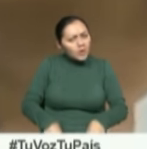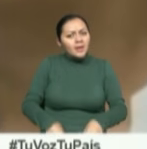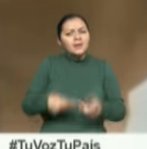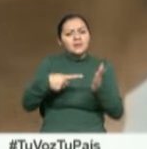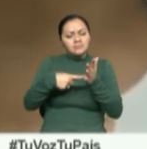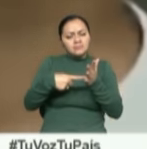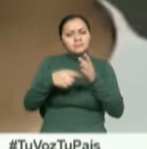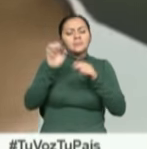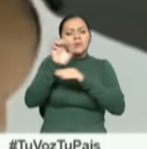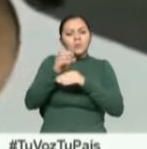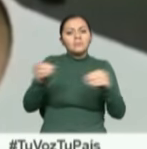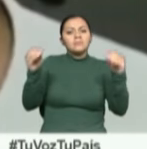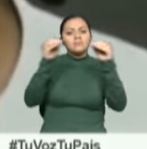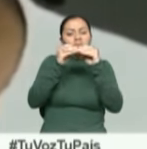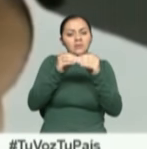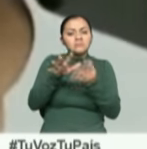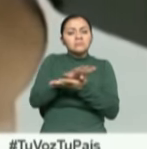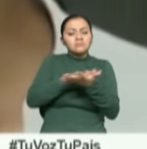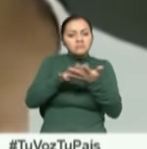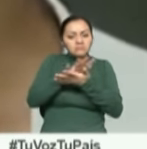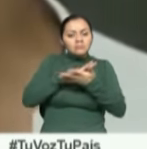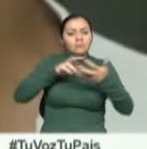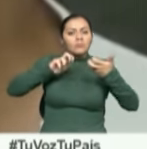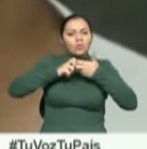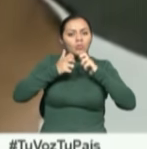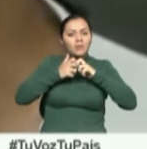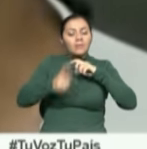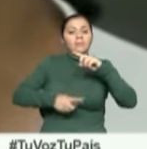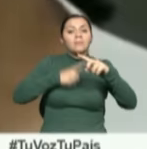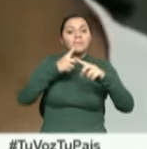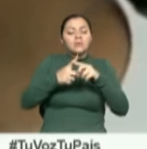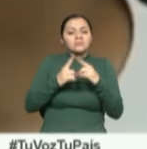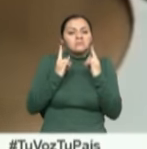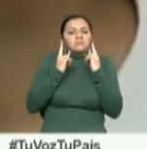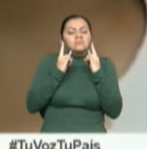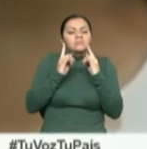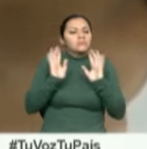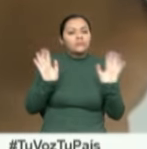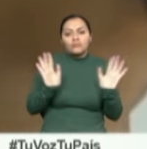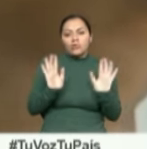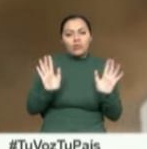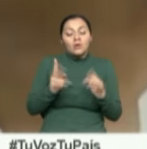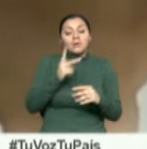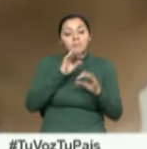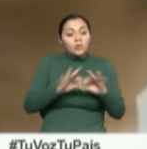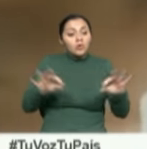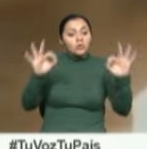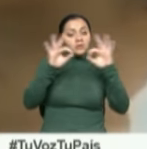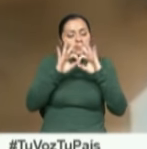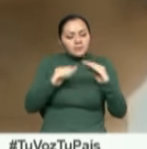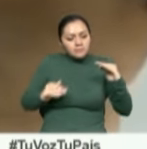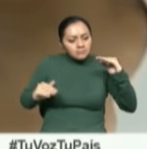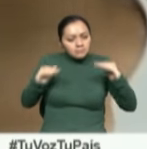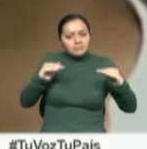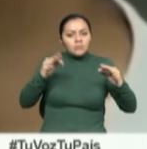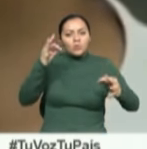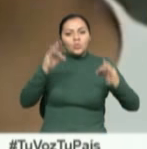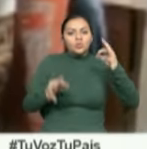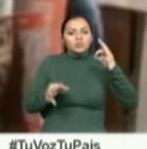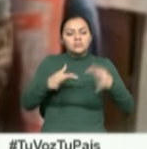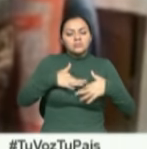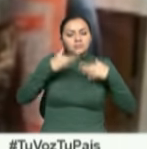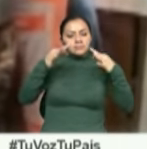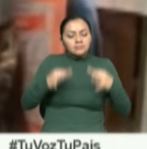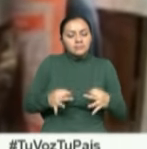morena sin indigencia y ojalá también sin opulencia. Patria repleta de justicia y